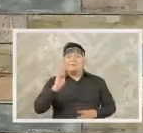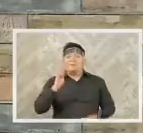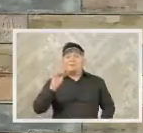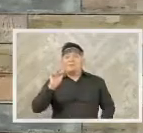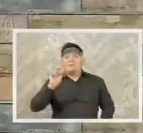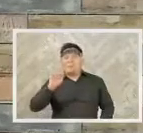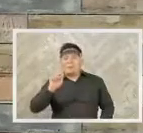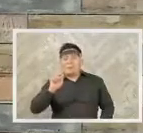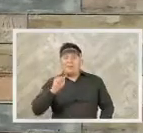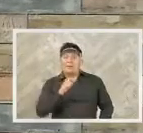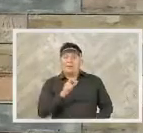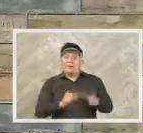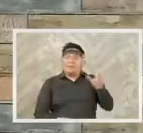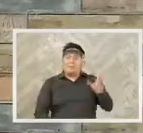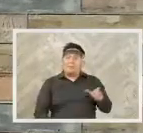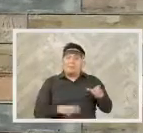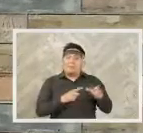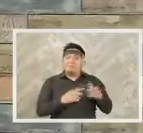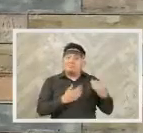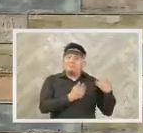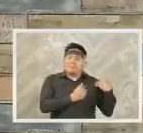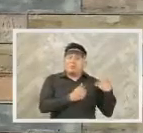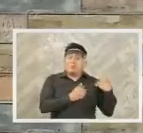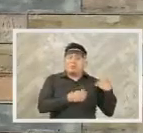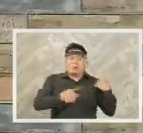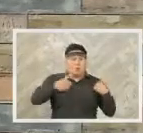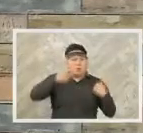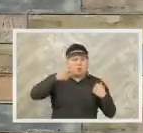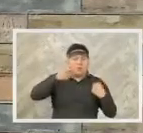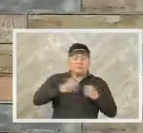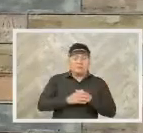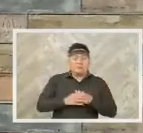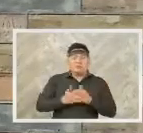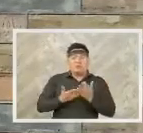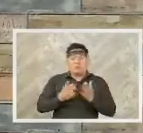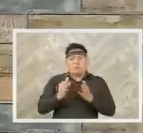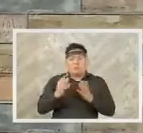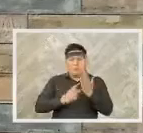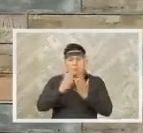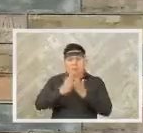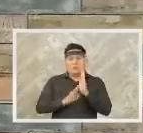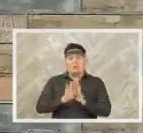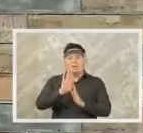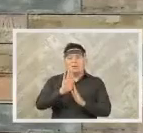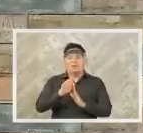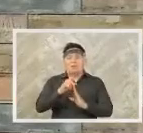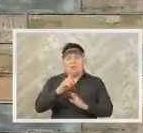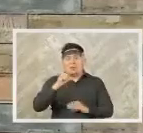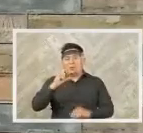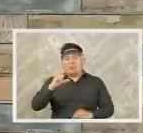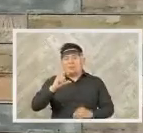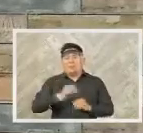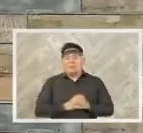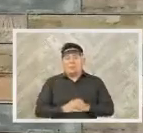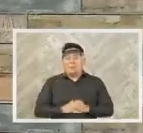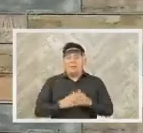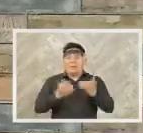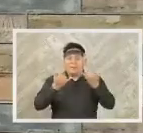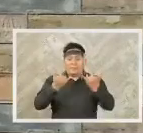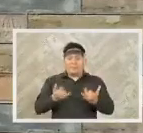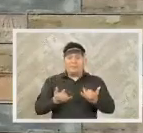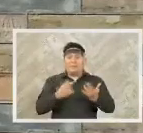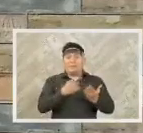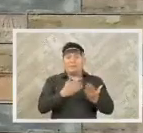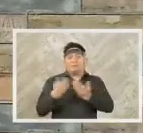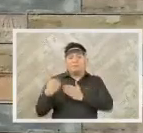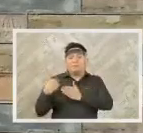es la asesora de seguimiento al plan de desarrollo de la Alcaldía Municipal de San José de Cúcuta y durante estas jornadas será nuestra